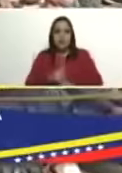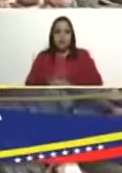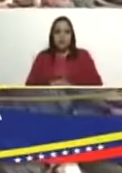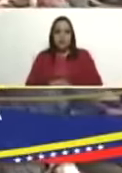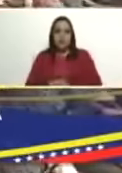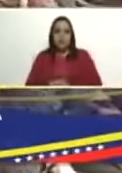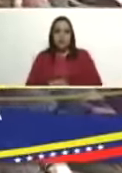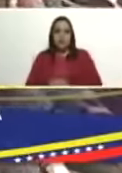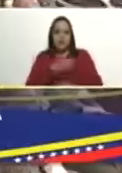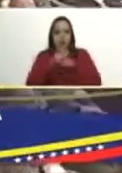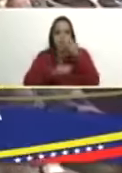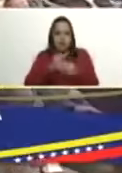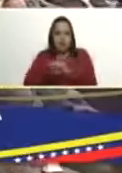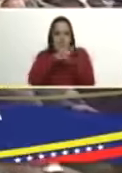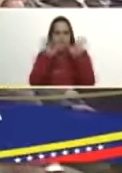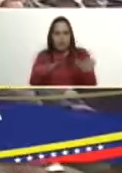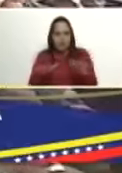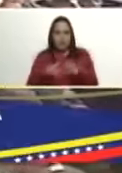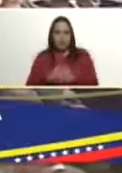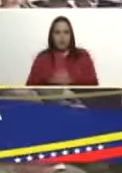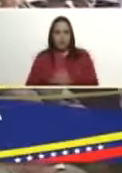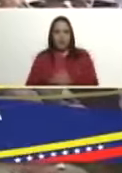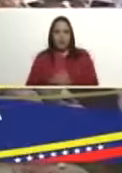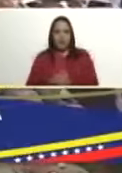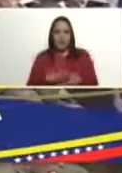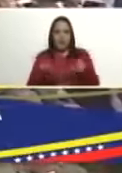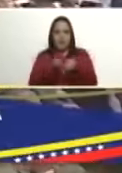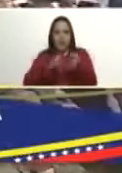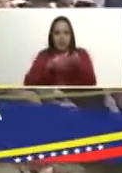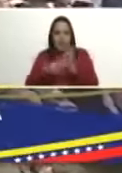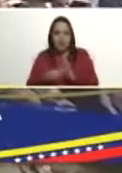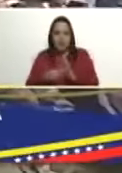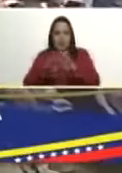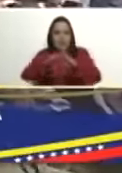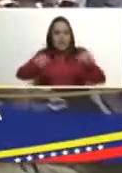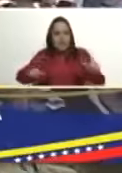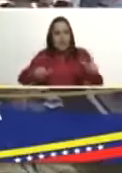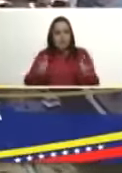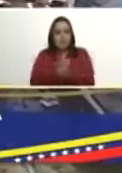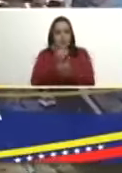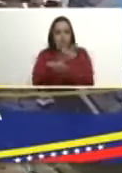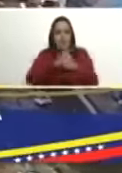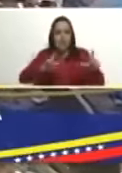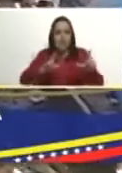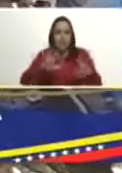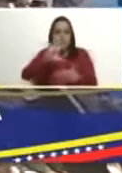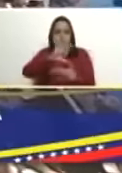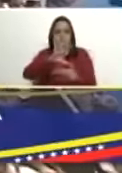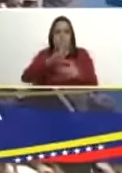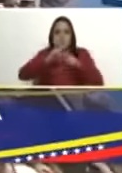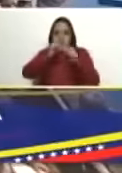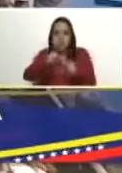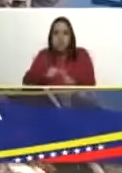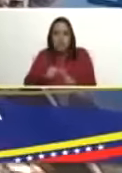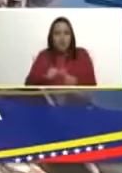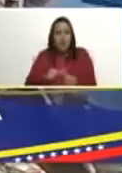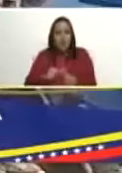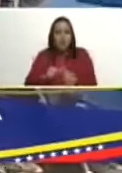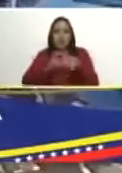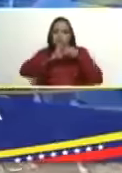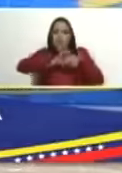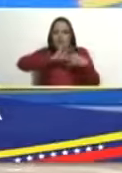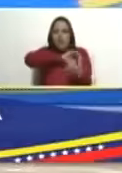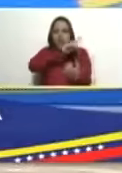ponderar correctamente lo que significaba la tierra del gran libertador de América si se mantenía unida,